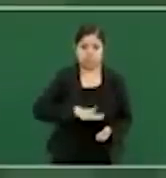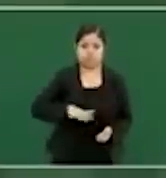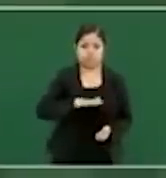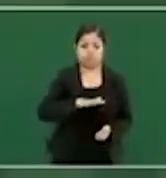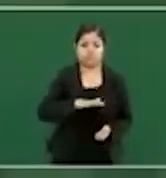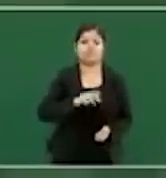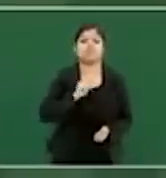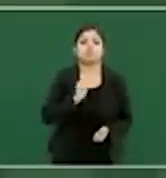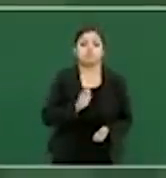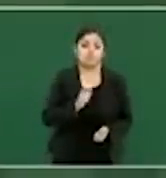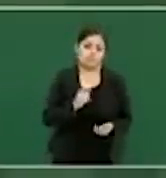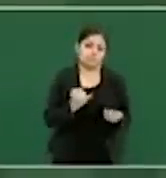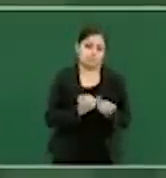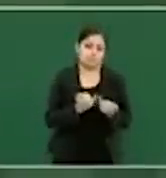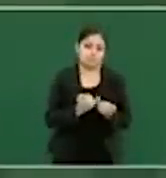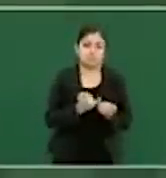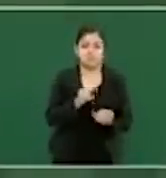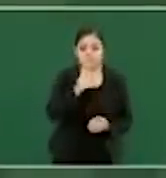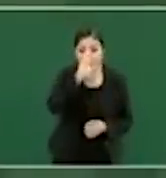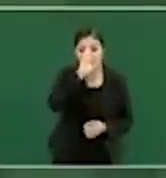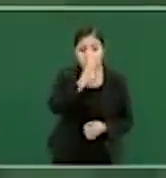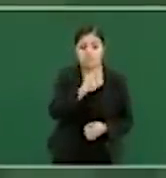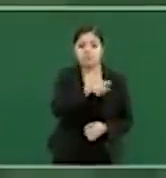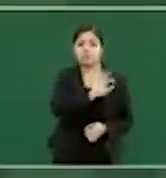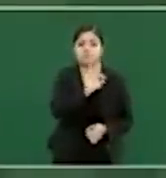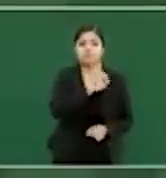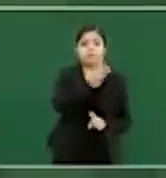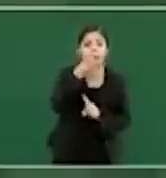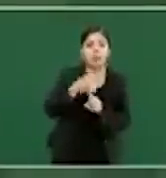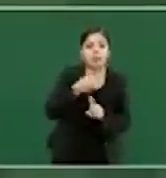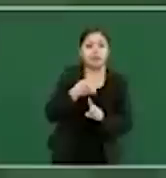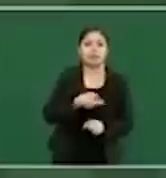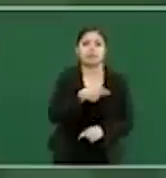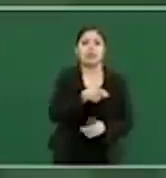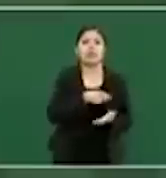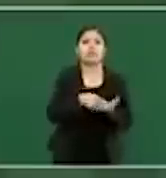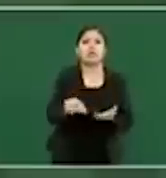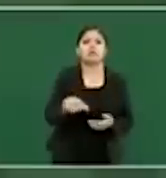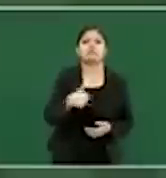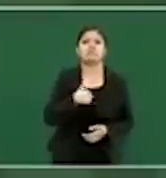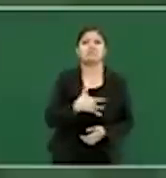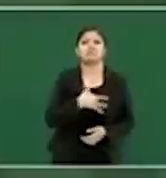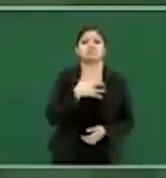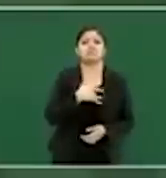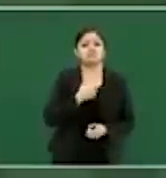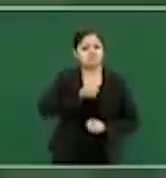a la crítica, el derecho a disentir, ¿sí?